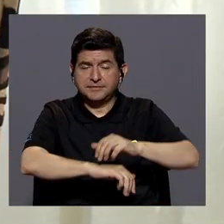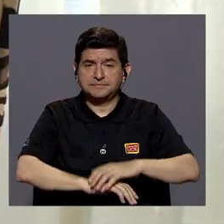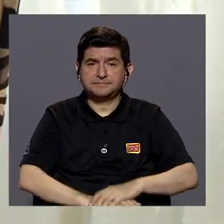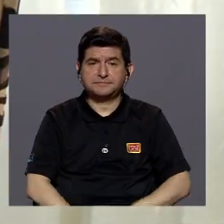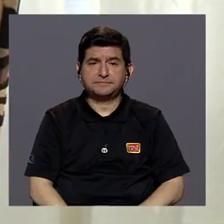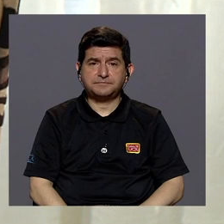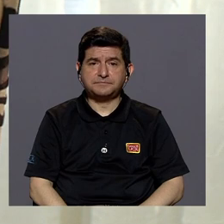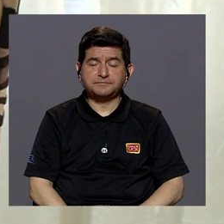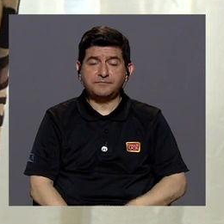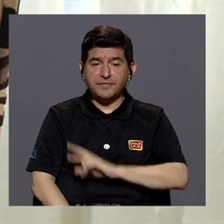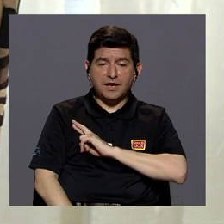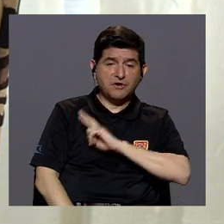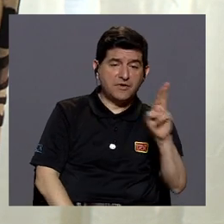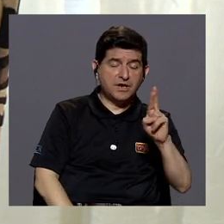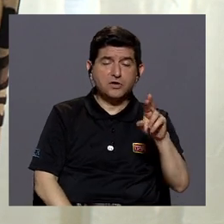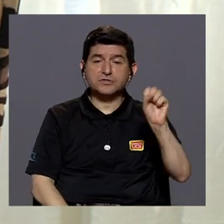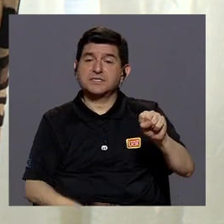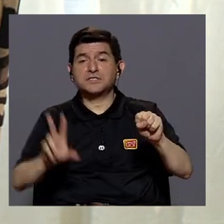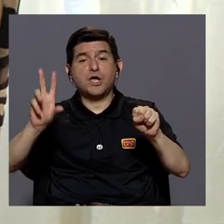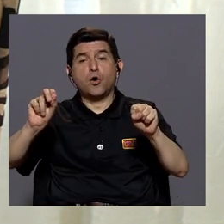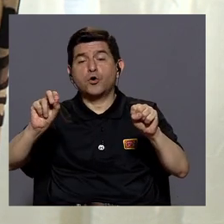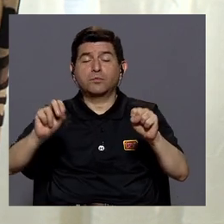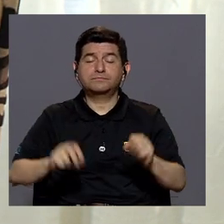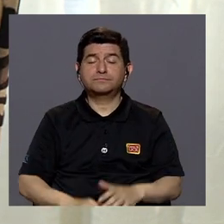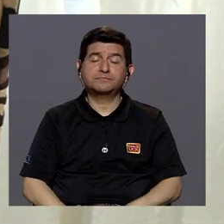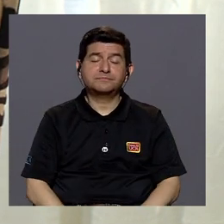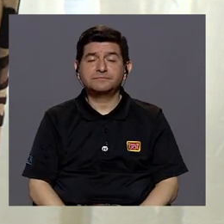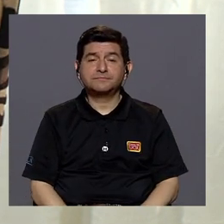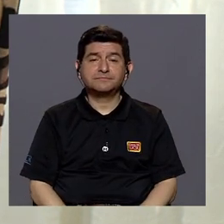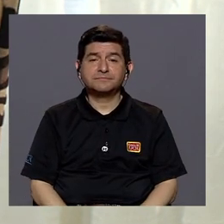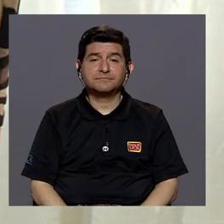Uh-huh. ¿Religiosa o no religiosa?